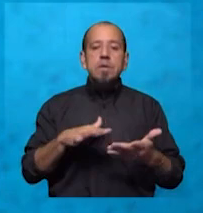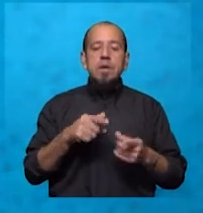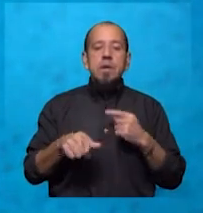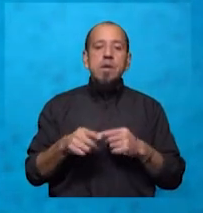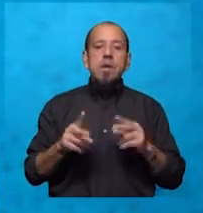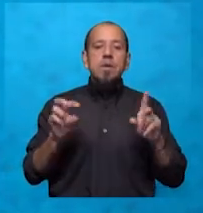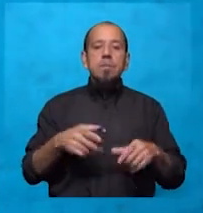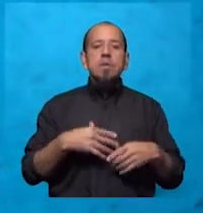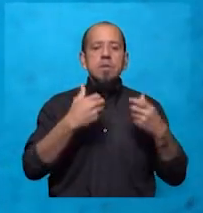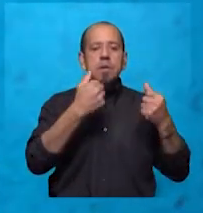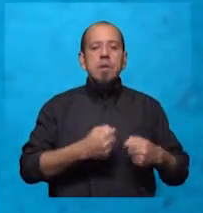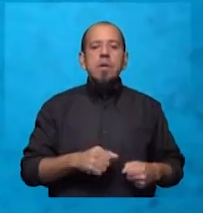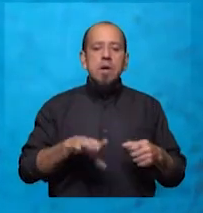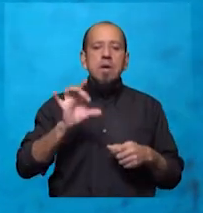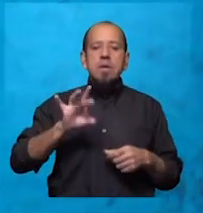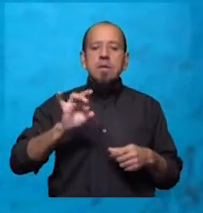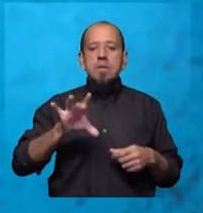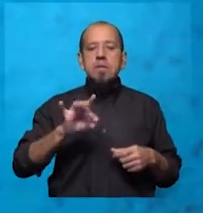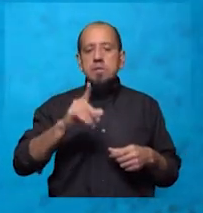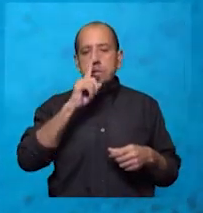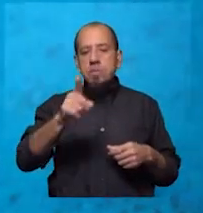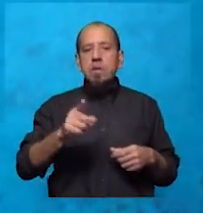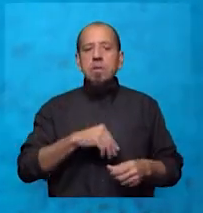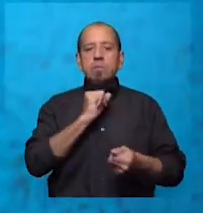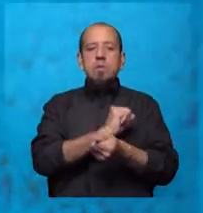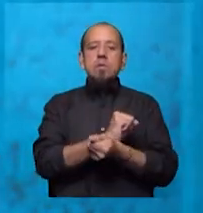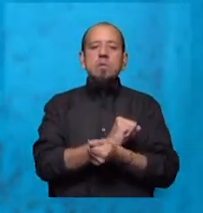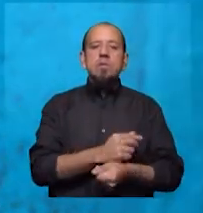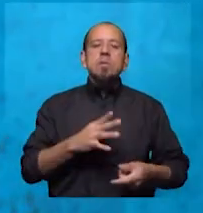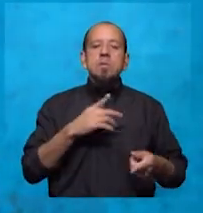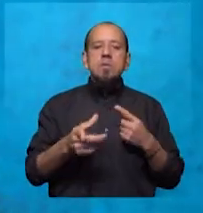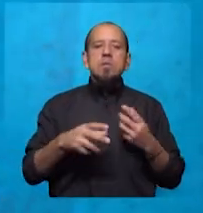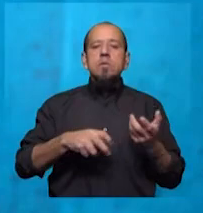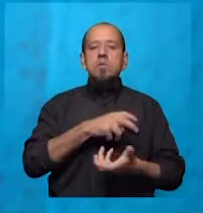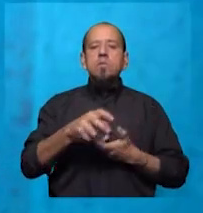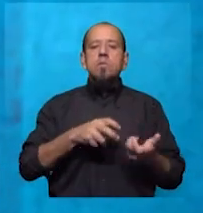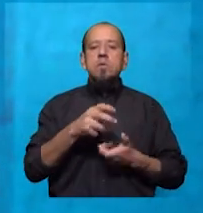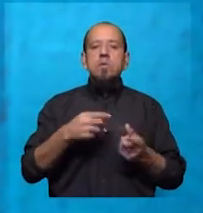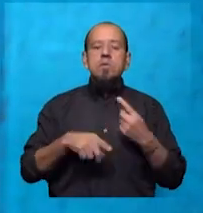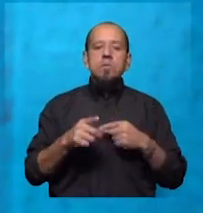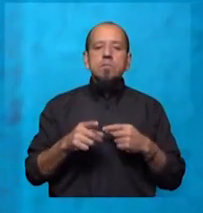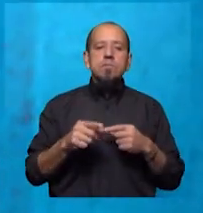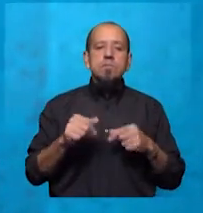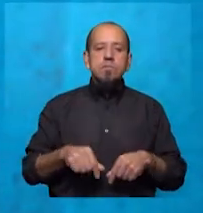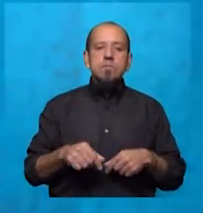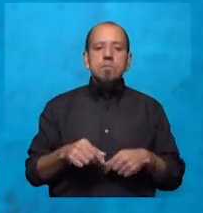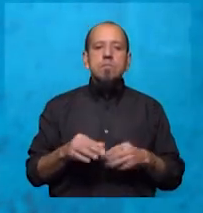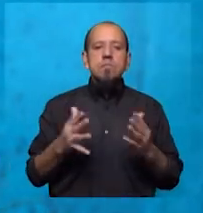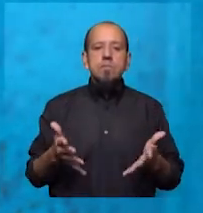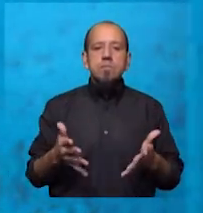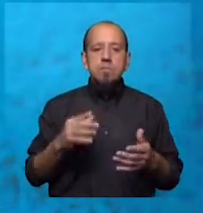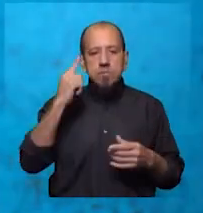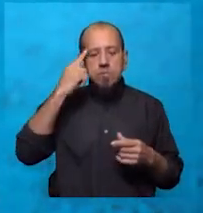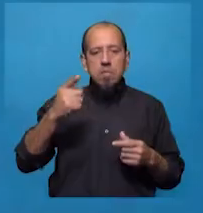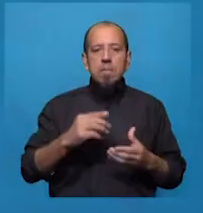a nivel carcelario casi 15 mil presos tenemos y con una conexión muchas veces de los conflictos que hay afuera que repercuten en el adentro qué